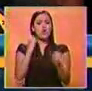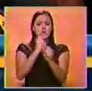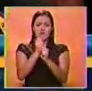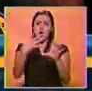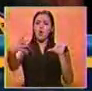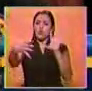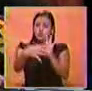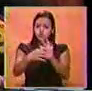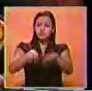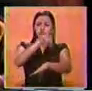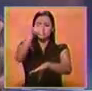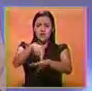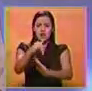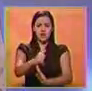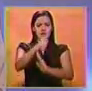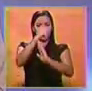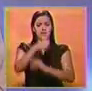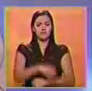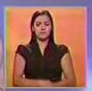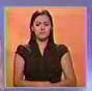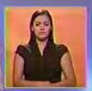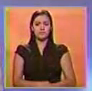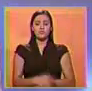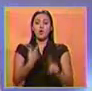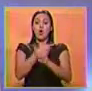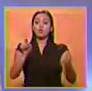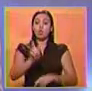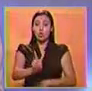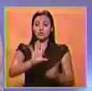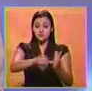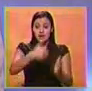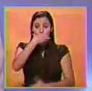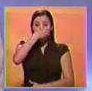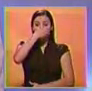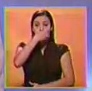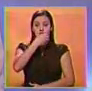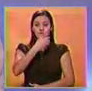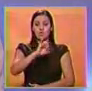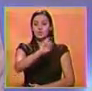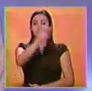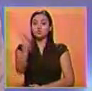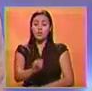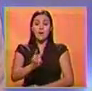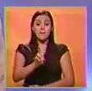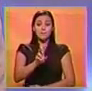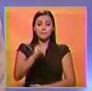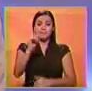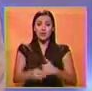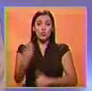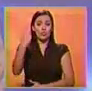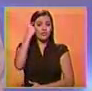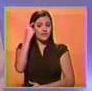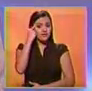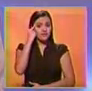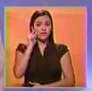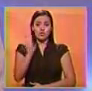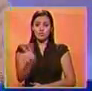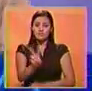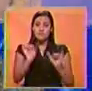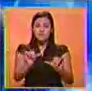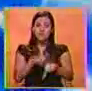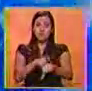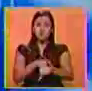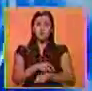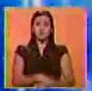con el Ejecutivo Nacional. Otros 2 secuestros se registraron en el estado Zulia en menos de 24 horas. Angélica Villegas con la